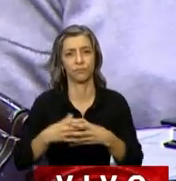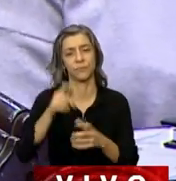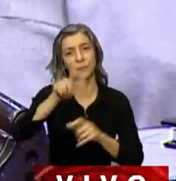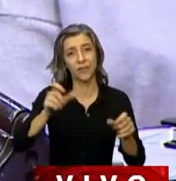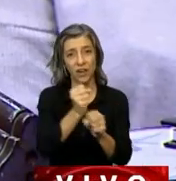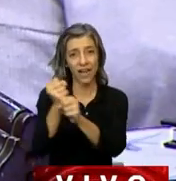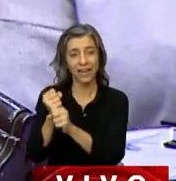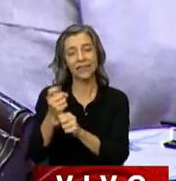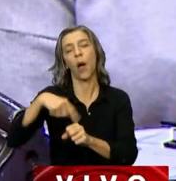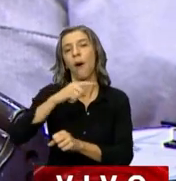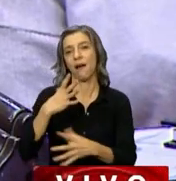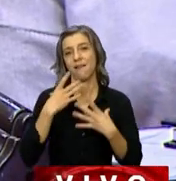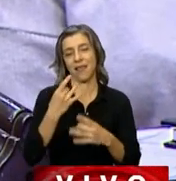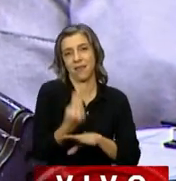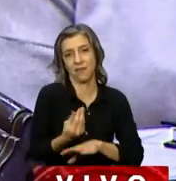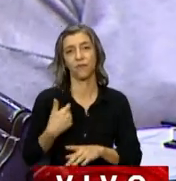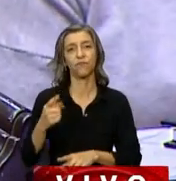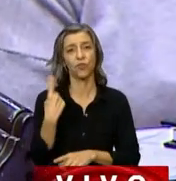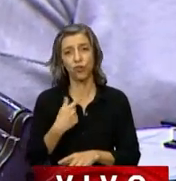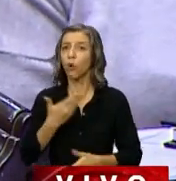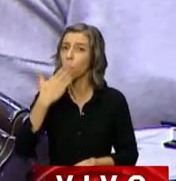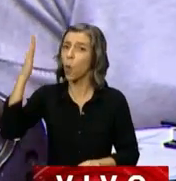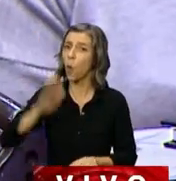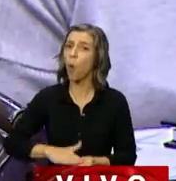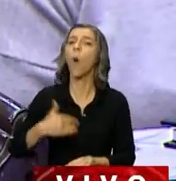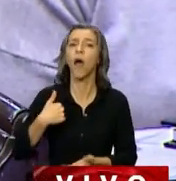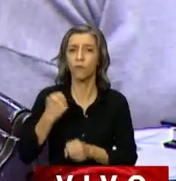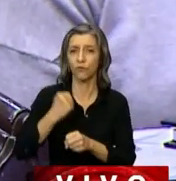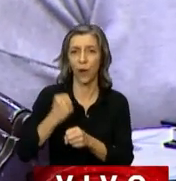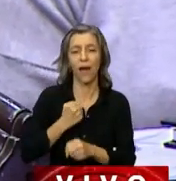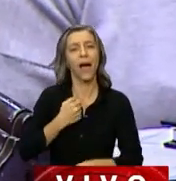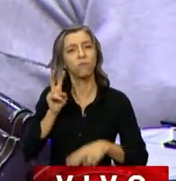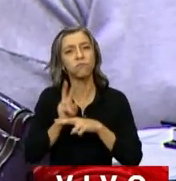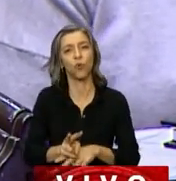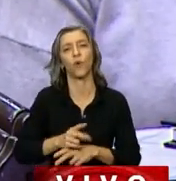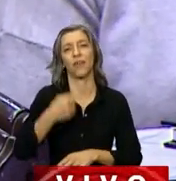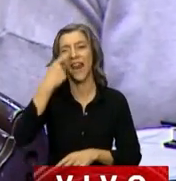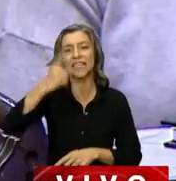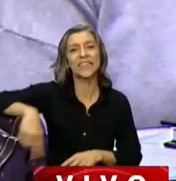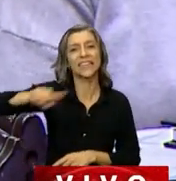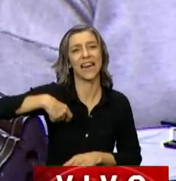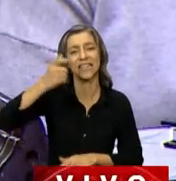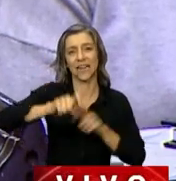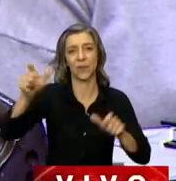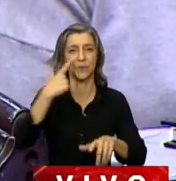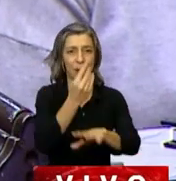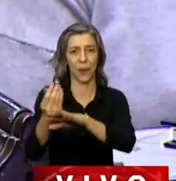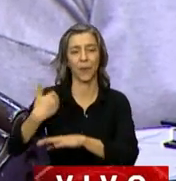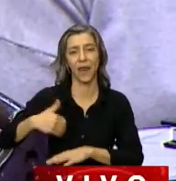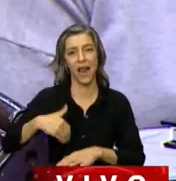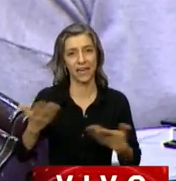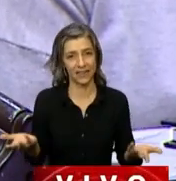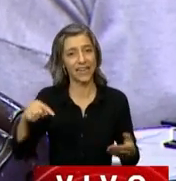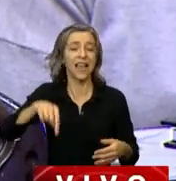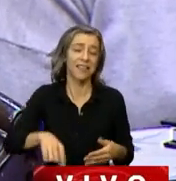cultura. El compromiso que hemos asumido el día que juramos para trabajar y proteger los intereses de los y las argentinas, en este